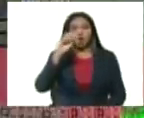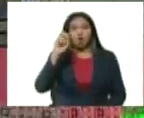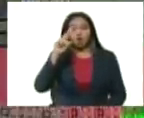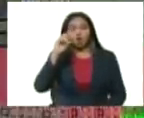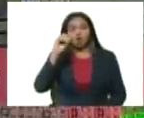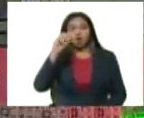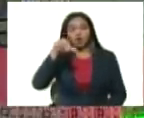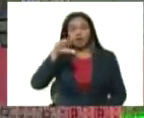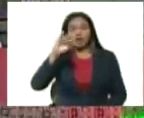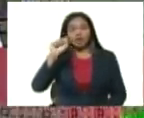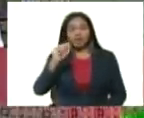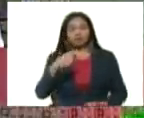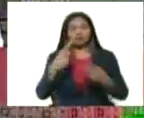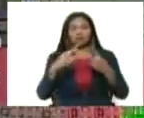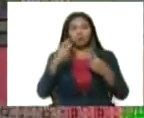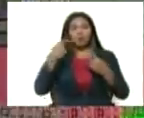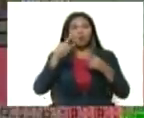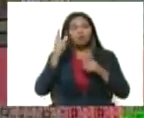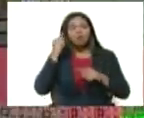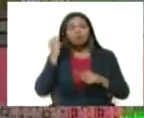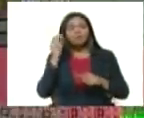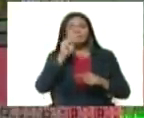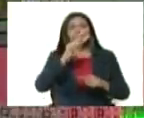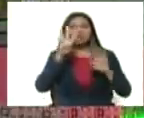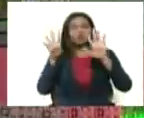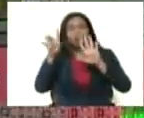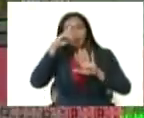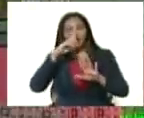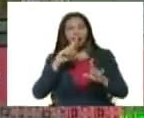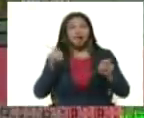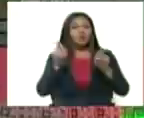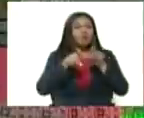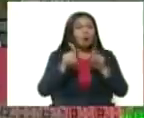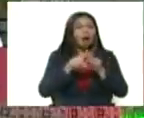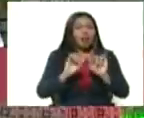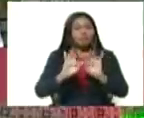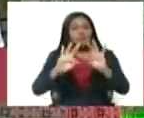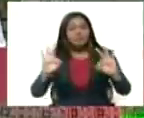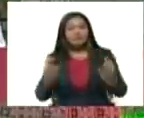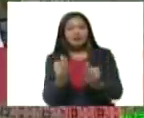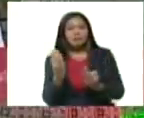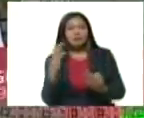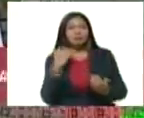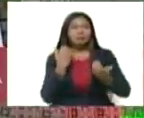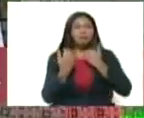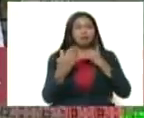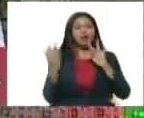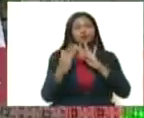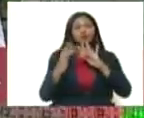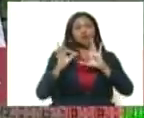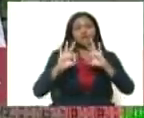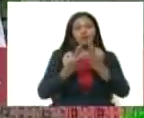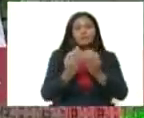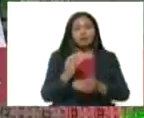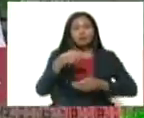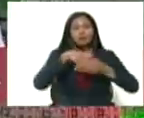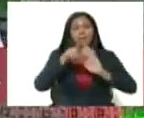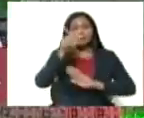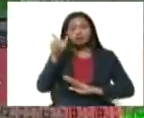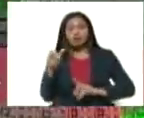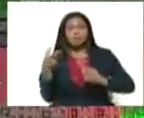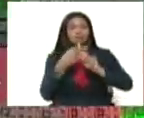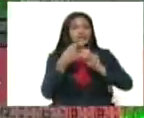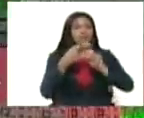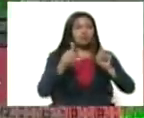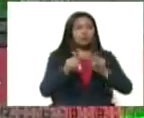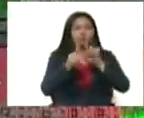Luego tenemos una femenina de 29 años de edad, también infectada en las mismas condiciones, por contacto familiar con uno